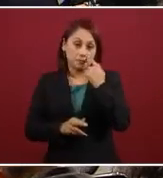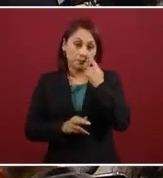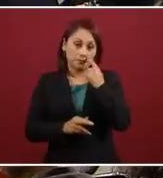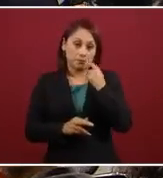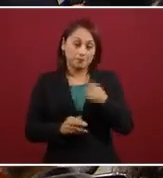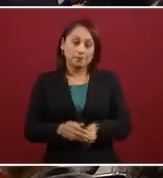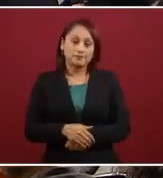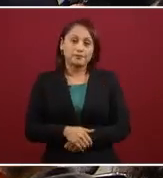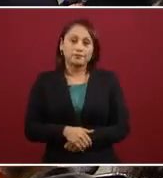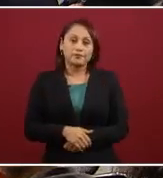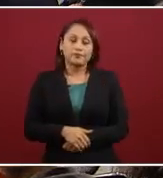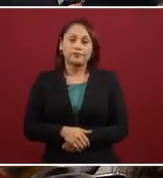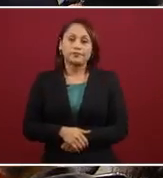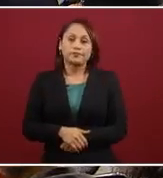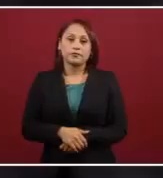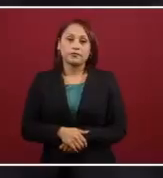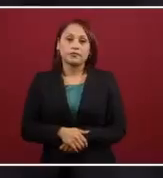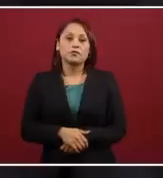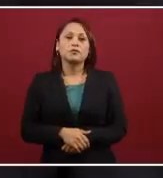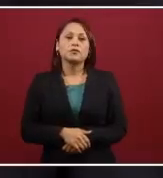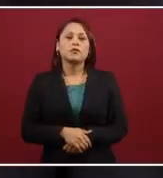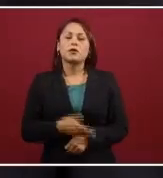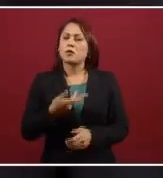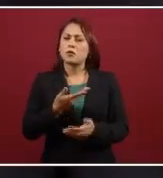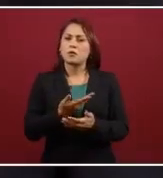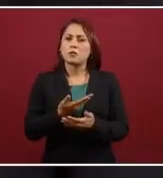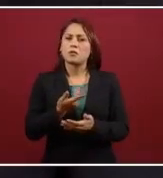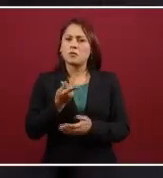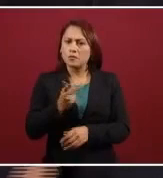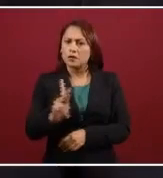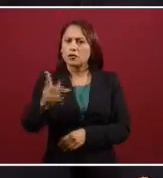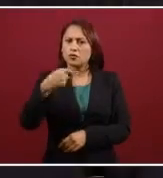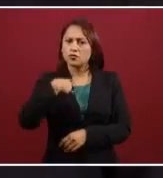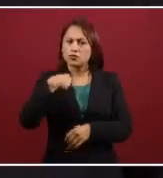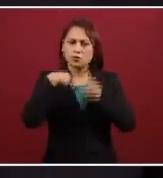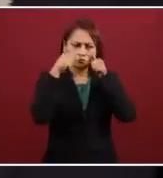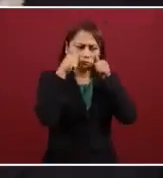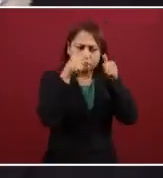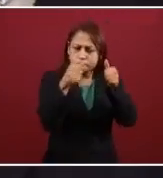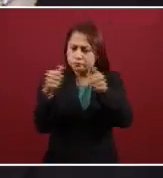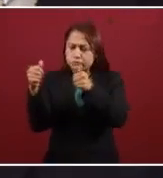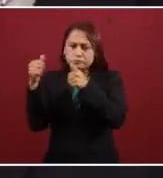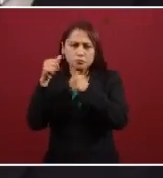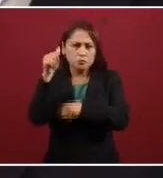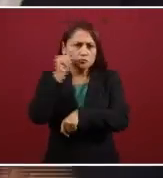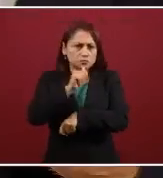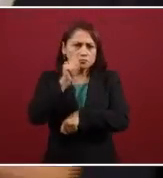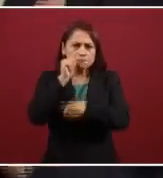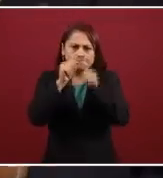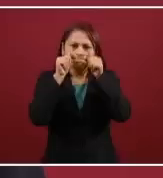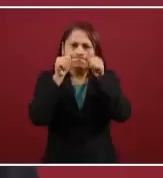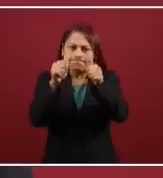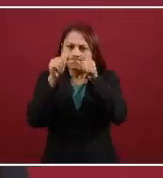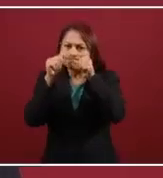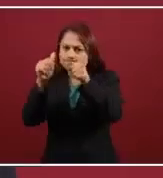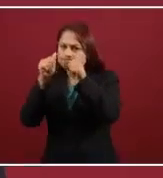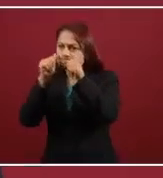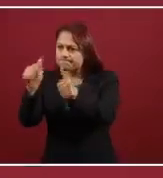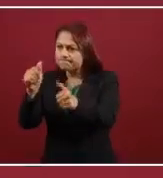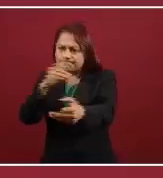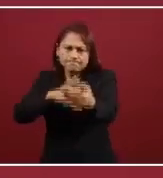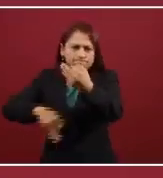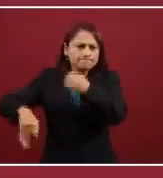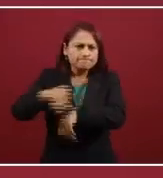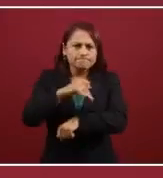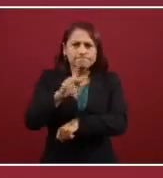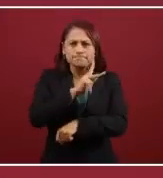yo estoy pendiente de todos. Bueno, estoy pendiente de